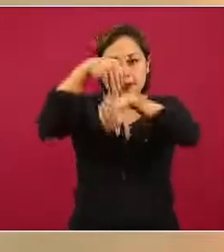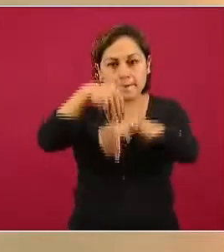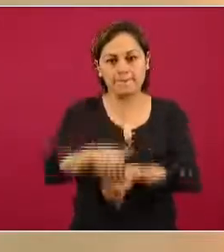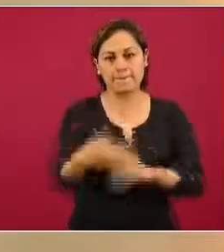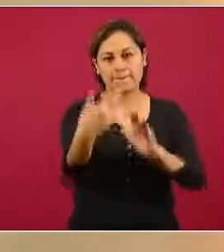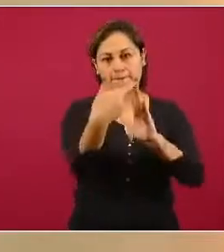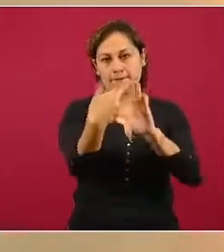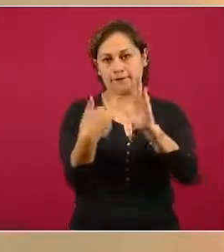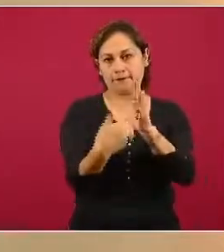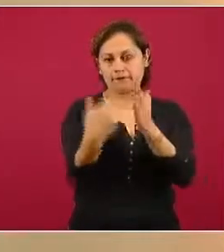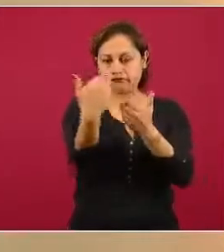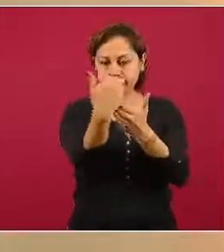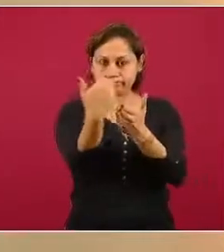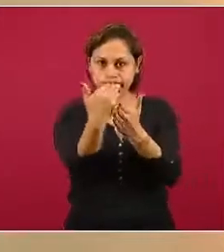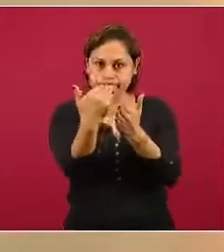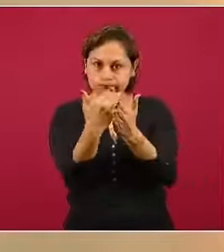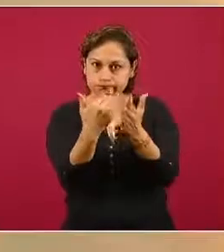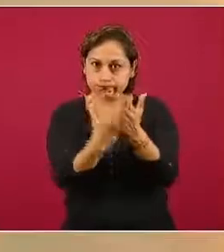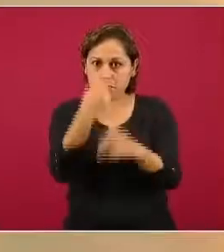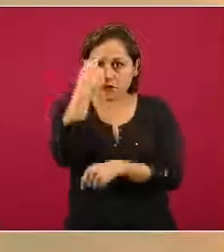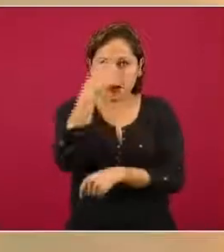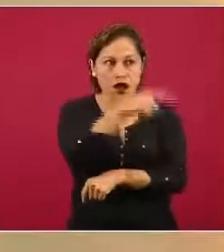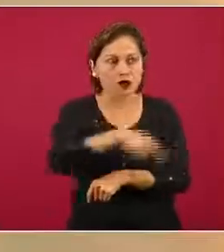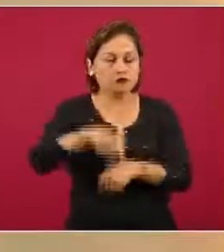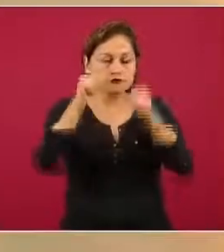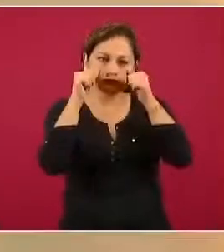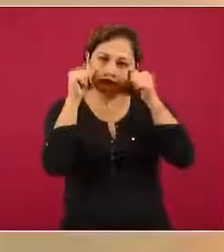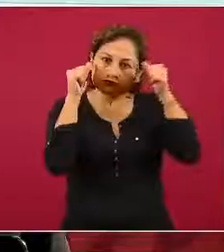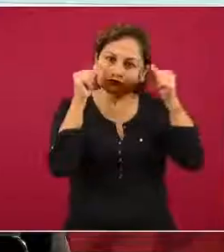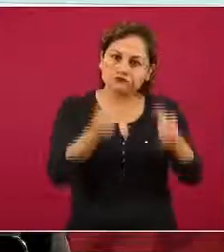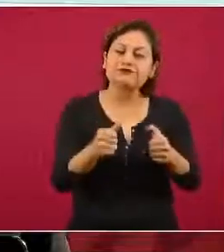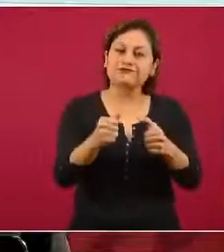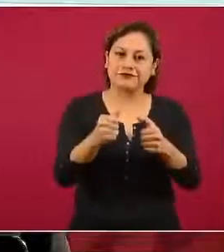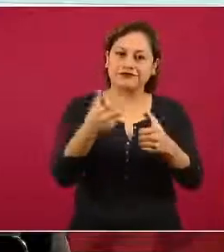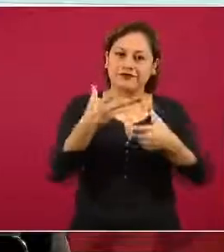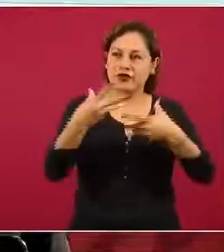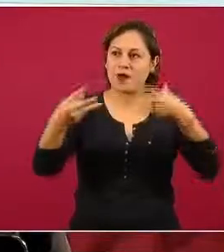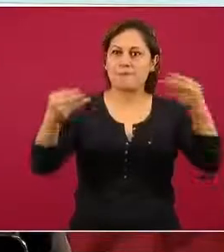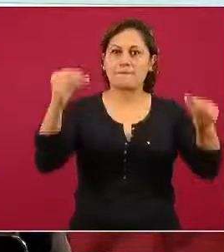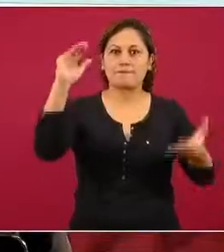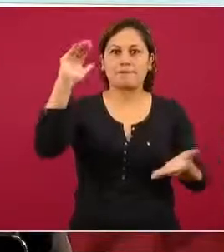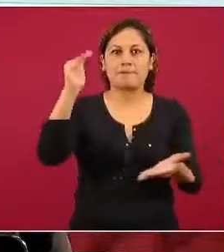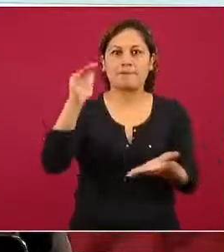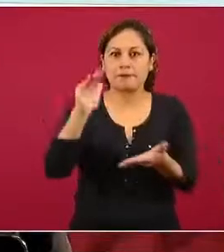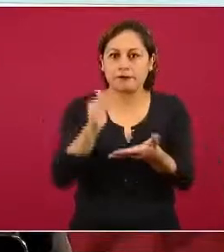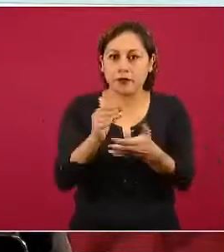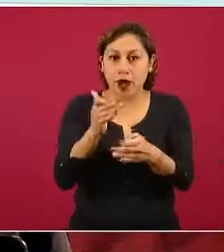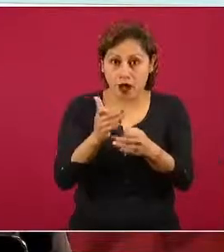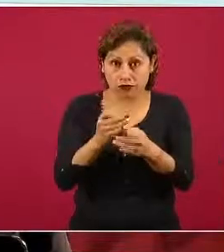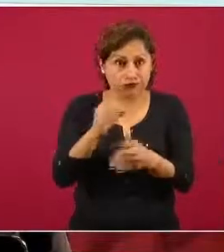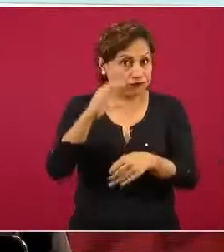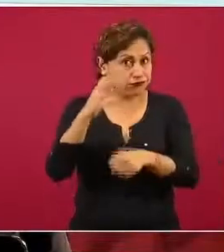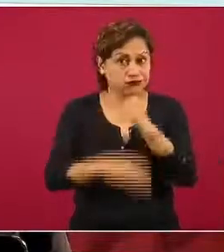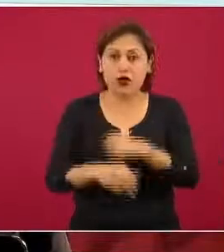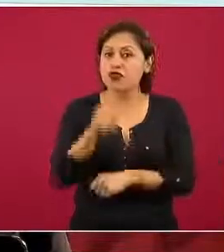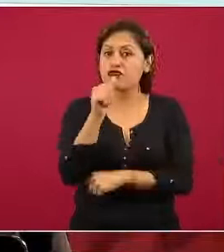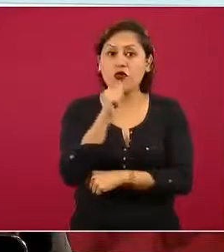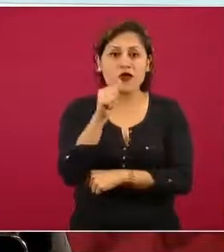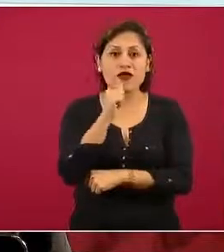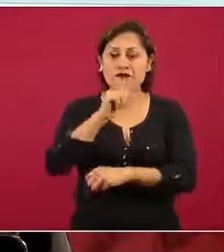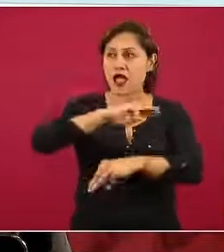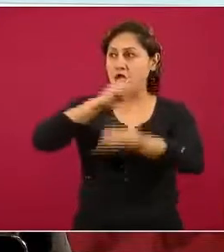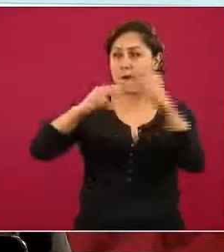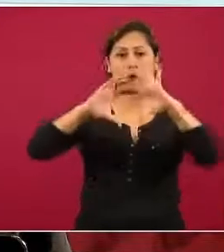preventivas para disminuir la transmisión de esta epidemia que no termina y que continúa en el mundo y en nuestro